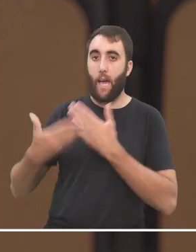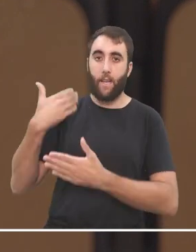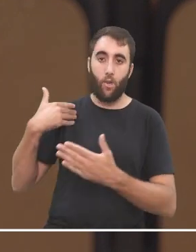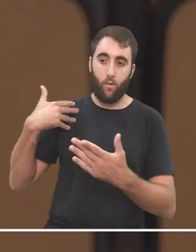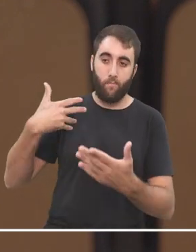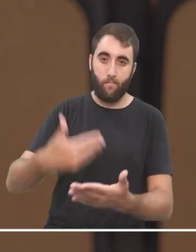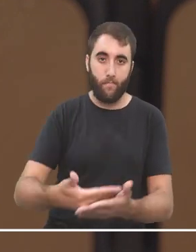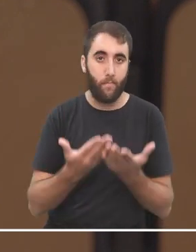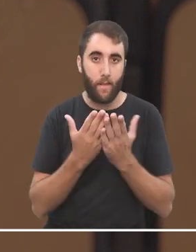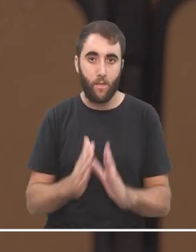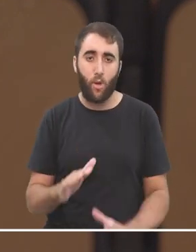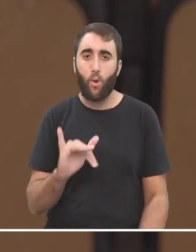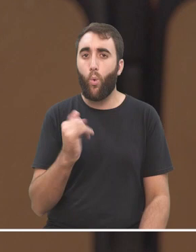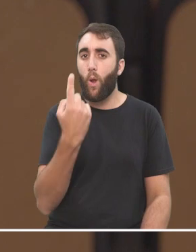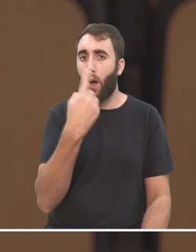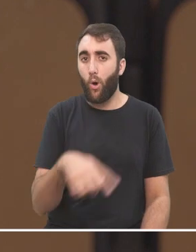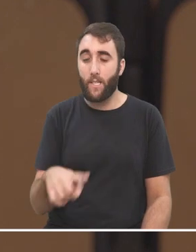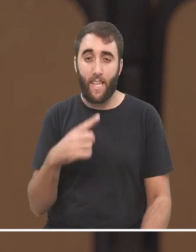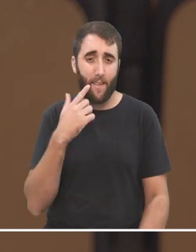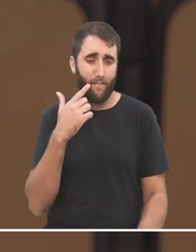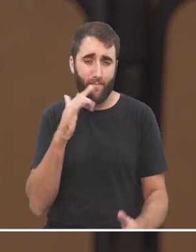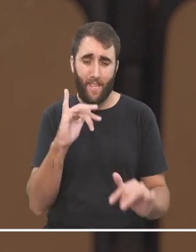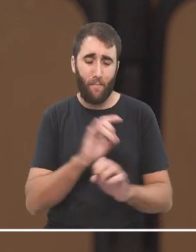de las consecuencias directas que hemos